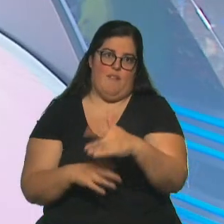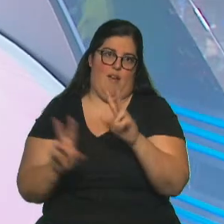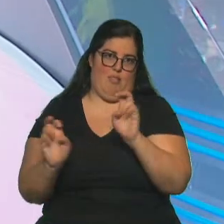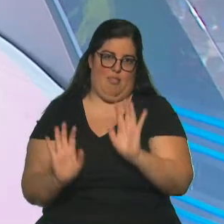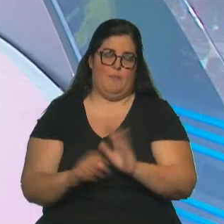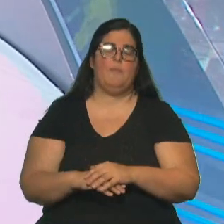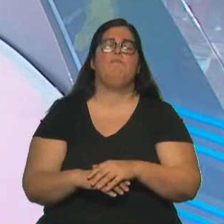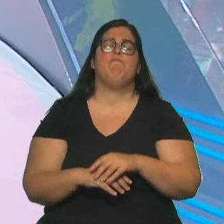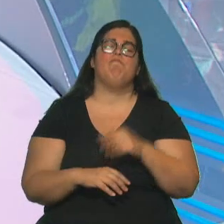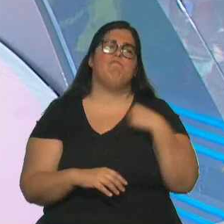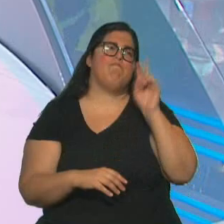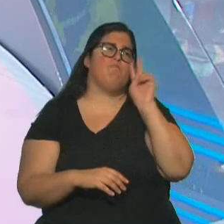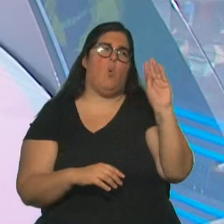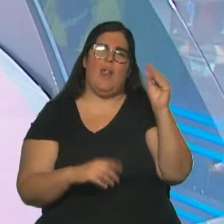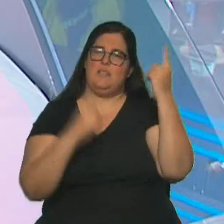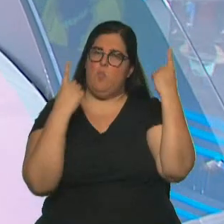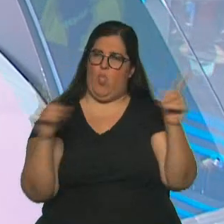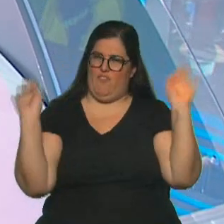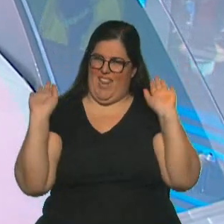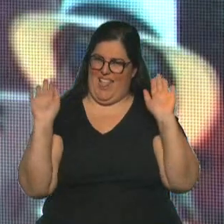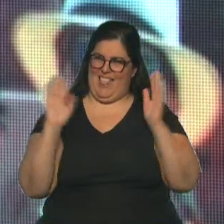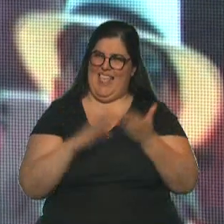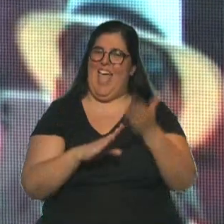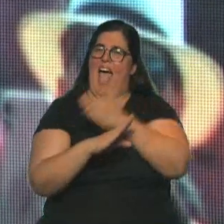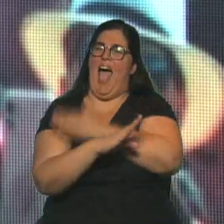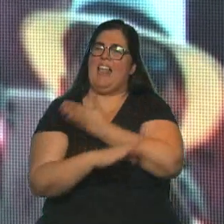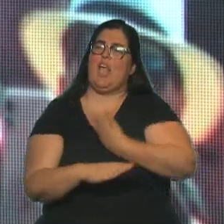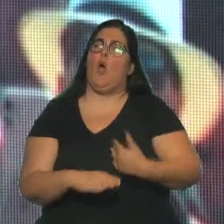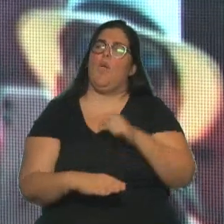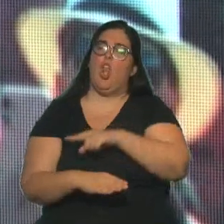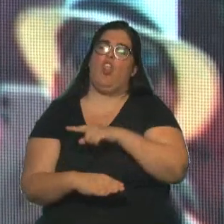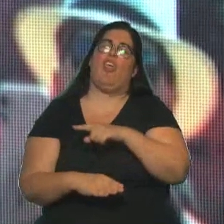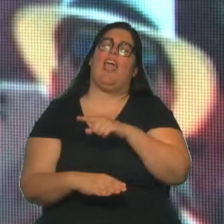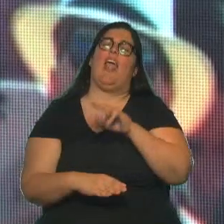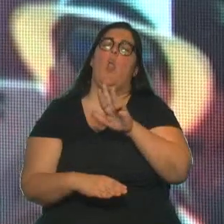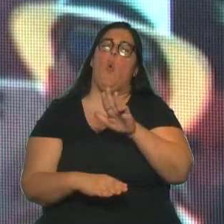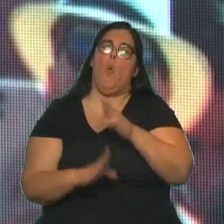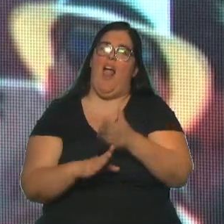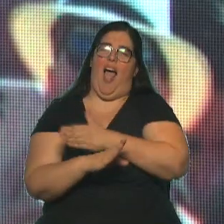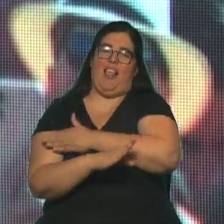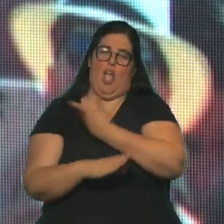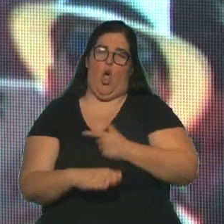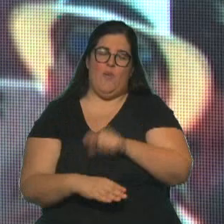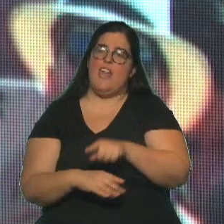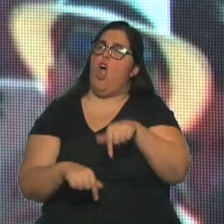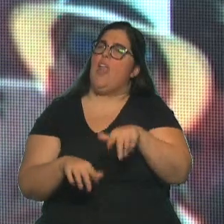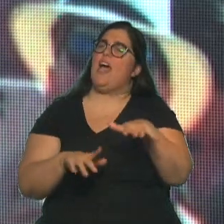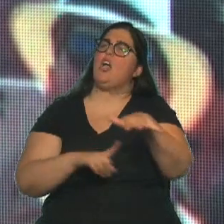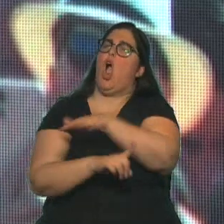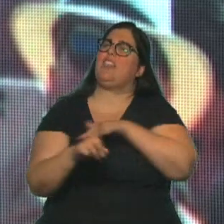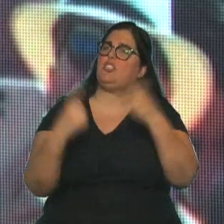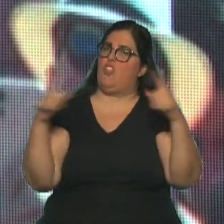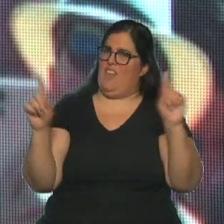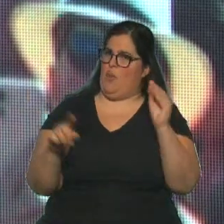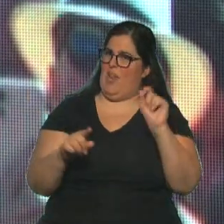Brasil muy diferente, si se tiene en cuenta los dos gobiernos anteriores de Lula en el vecino país, ¿no? Es un Brasil diferente y un mundo